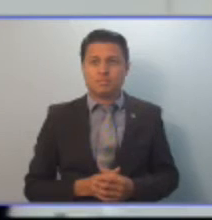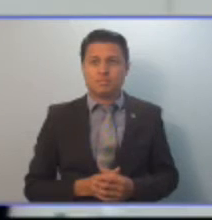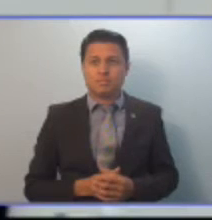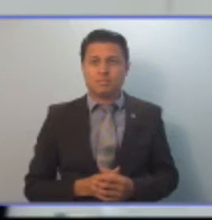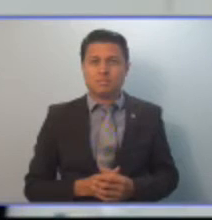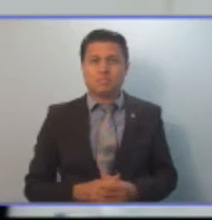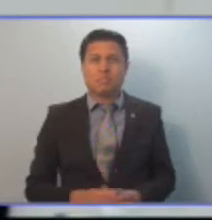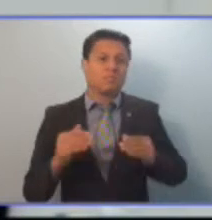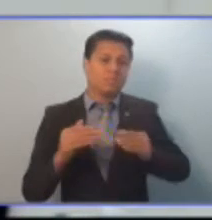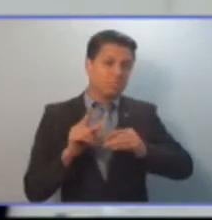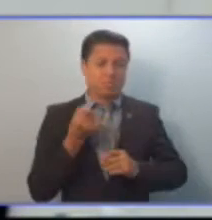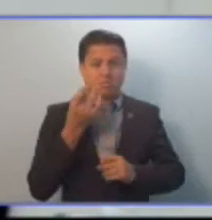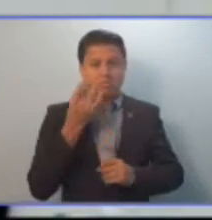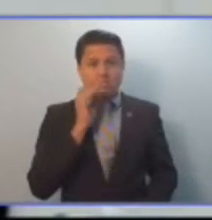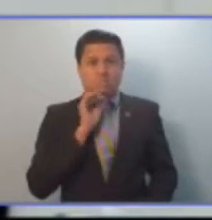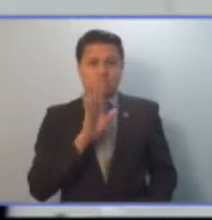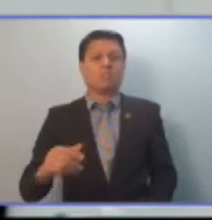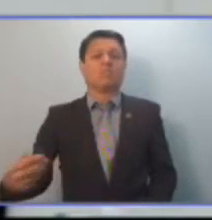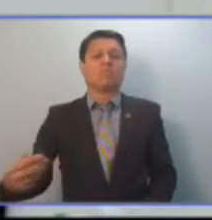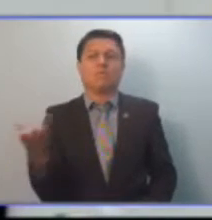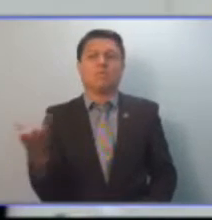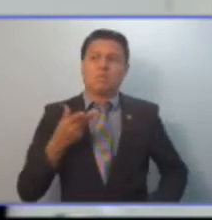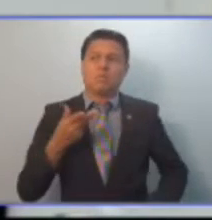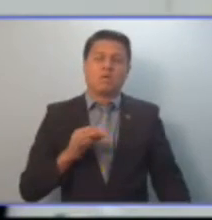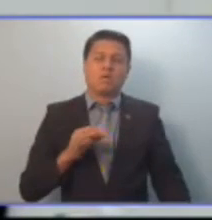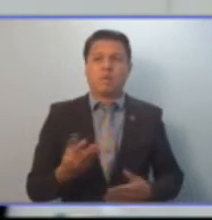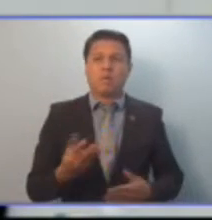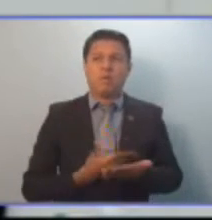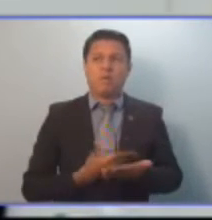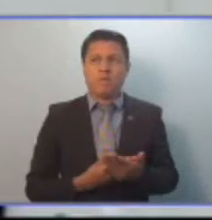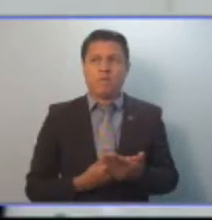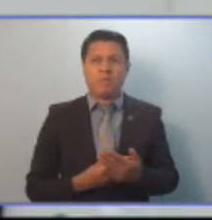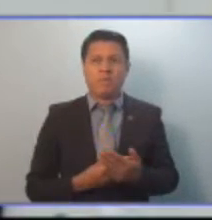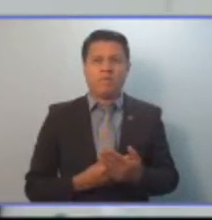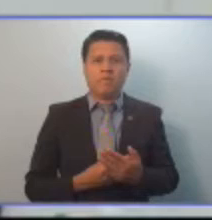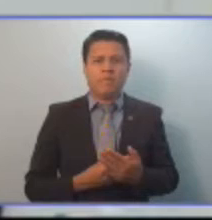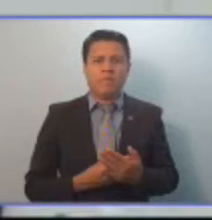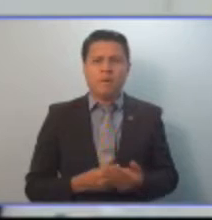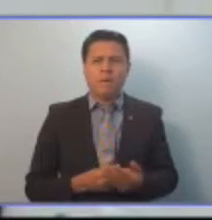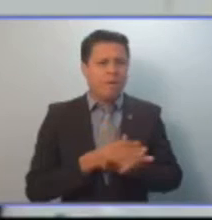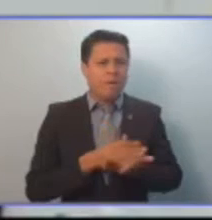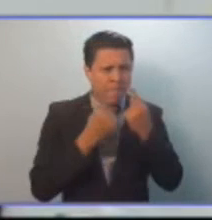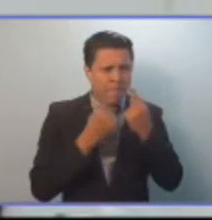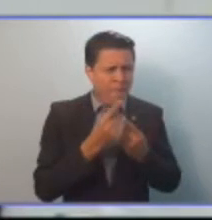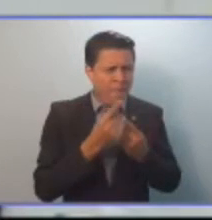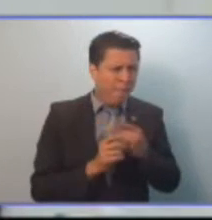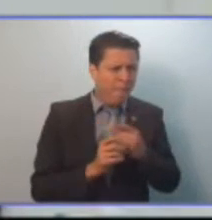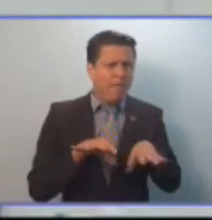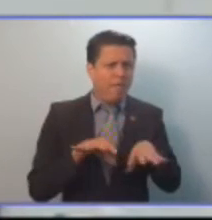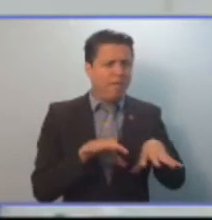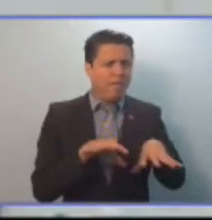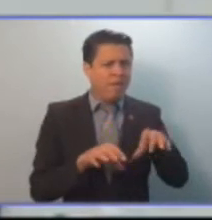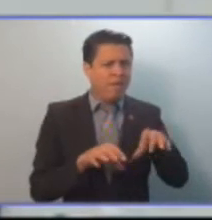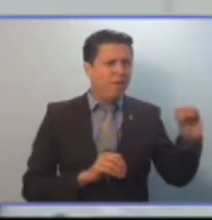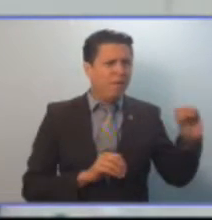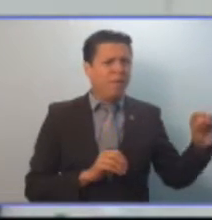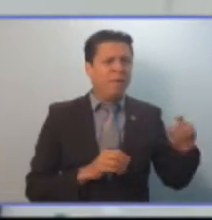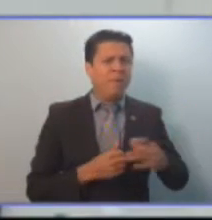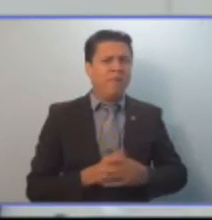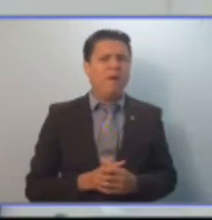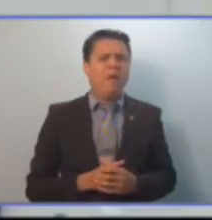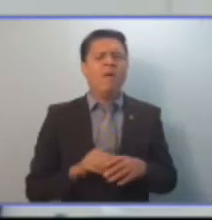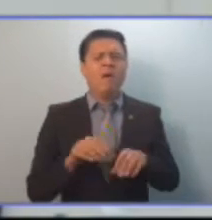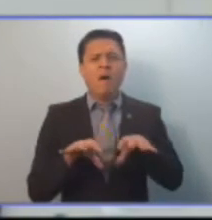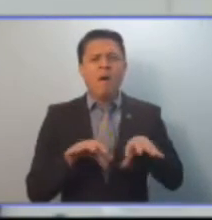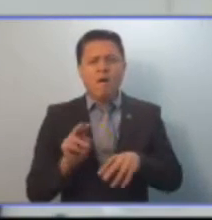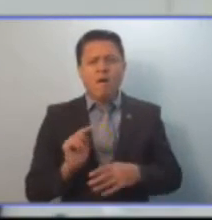Y eso lo digo porque fuimos a Oriente, la parte